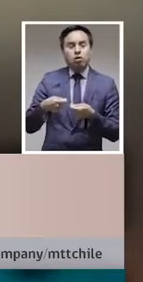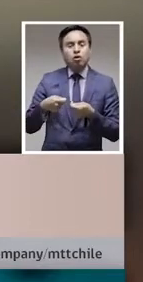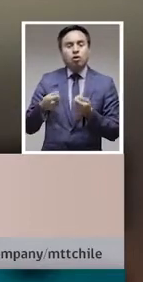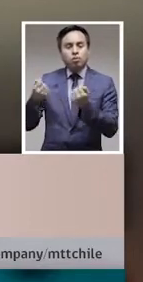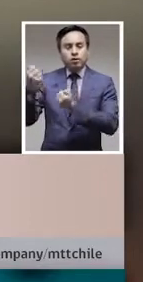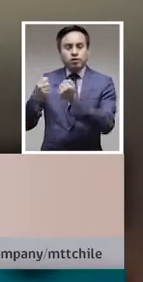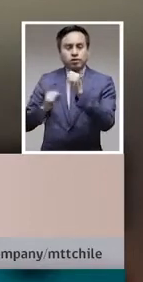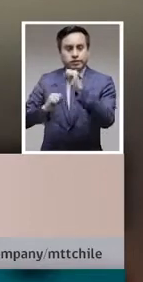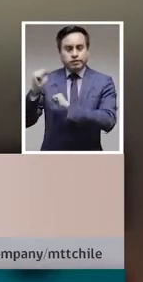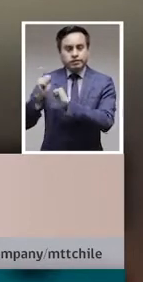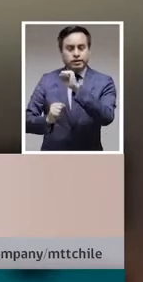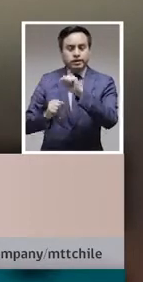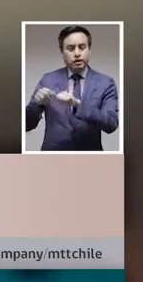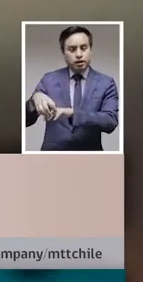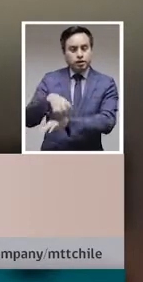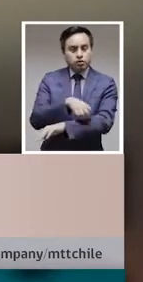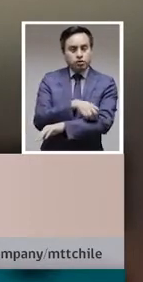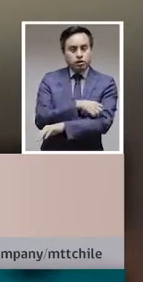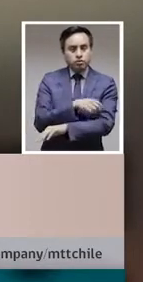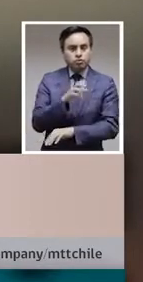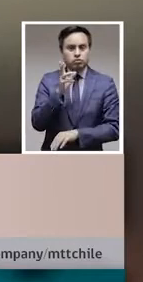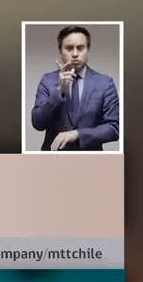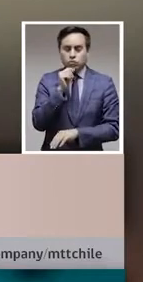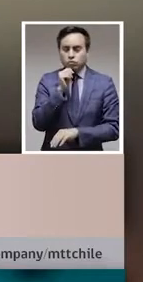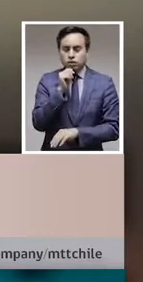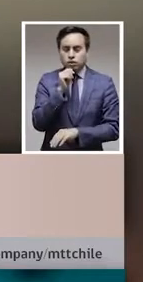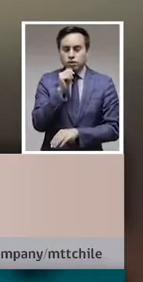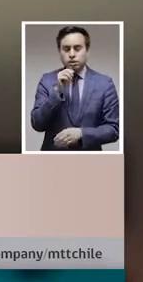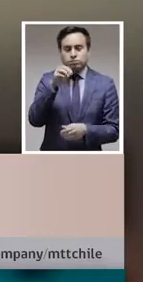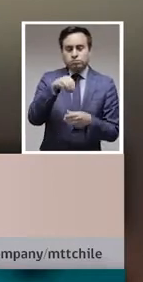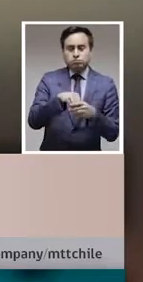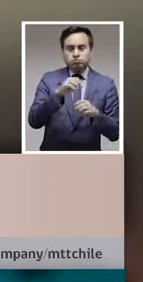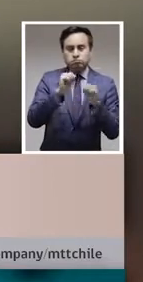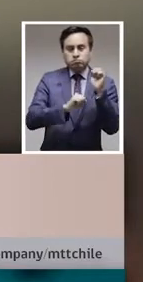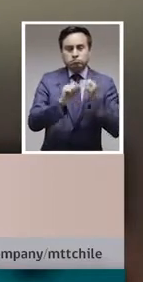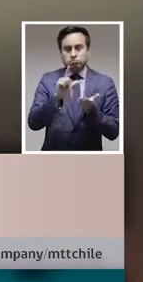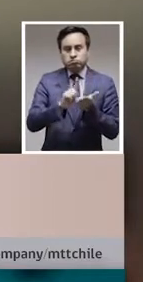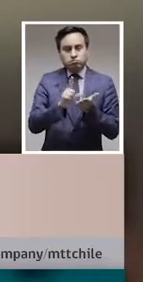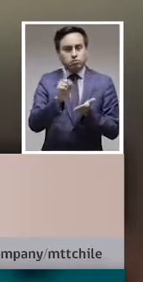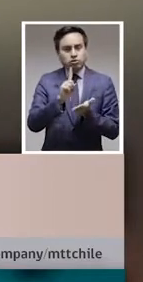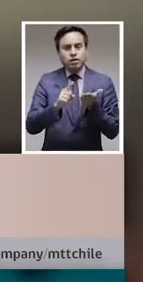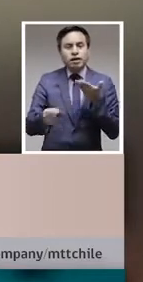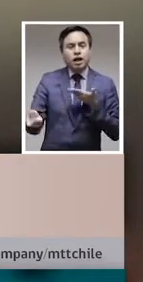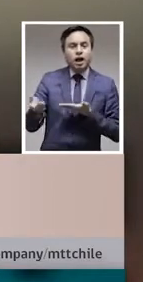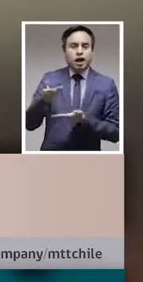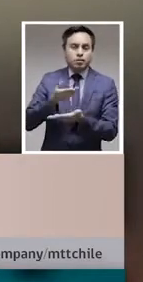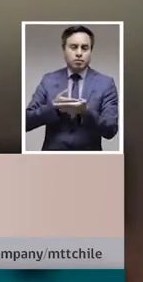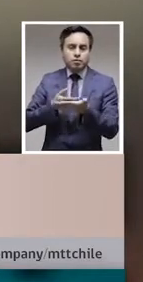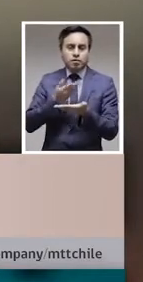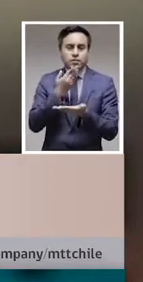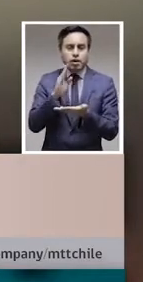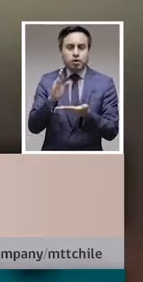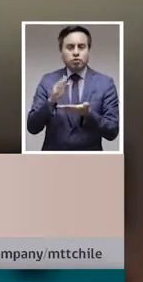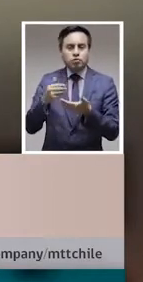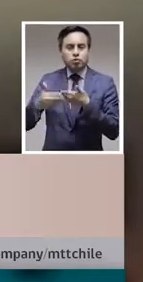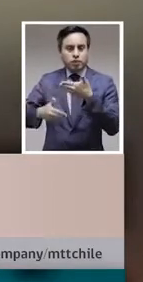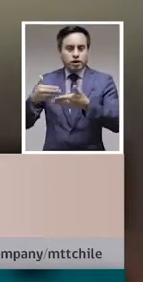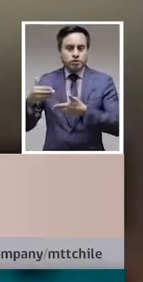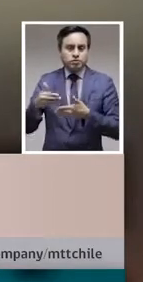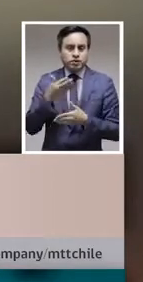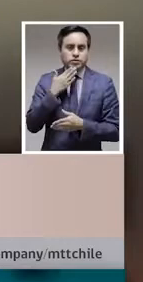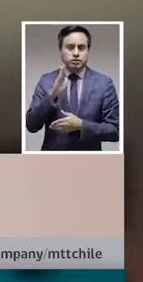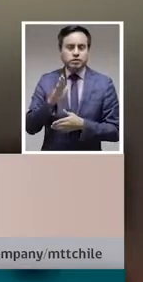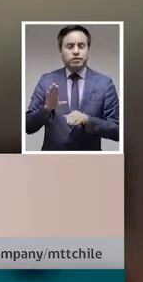regiones, por ejemplo, o que no están dentro de las zonas licitadas, a cambio de mejoras de su operación